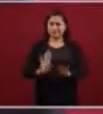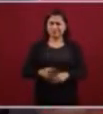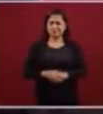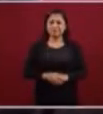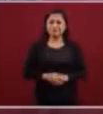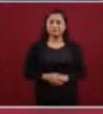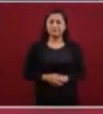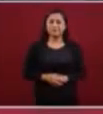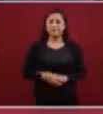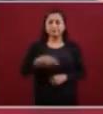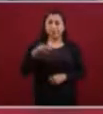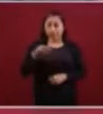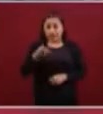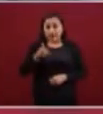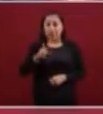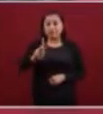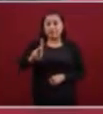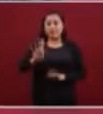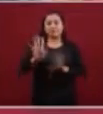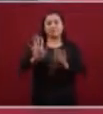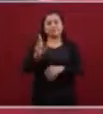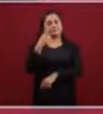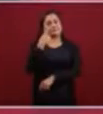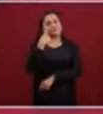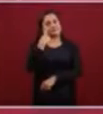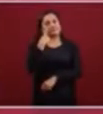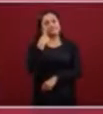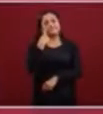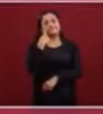nada más que también, a ver,